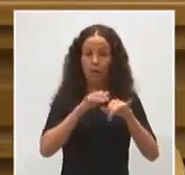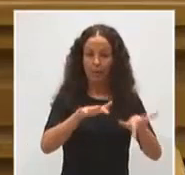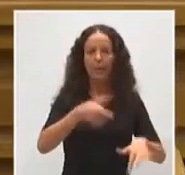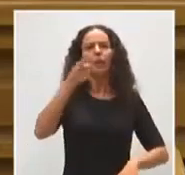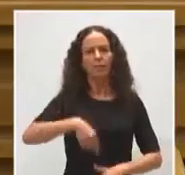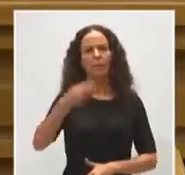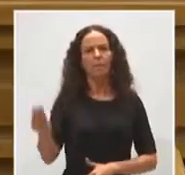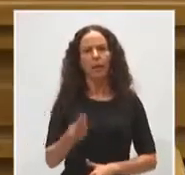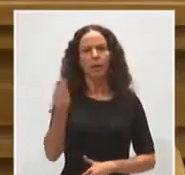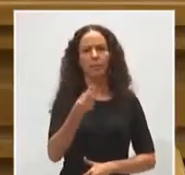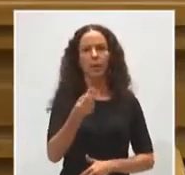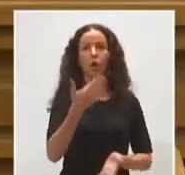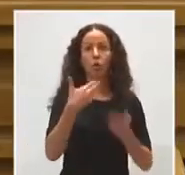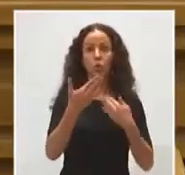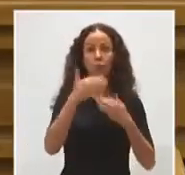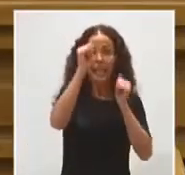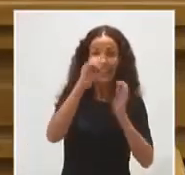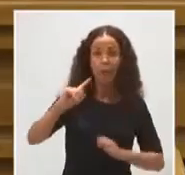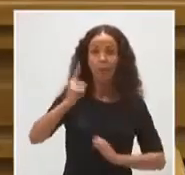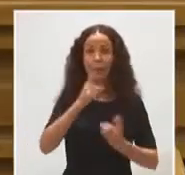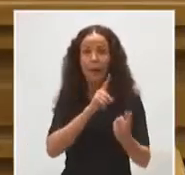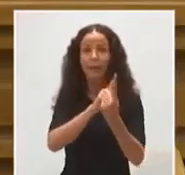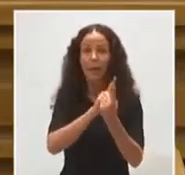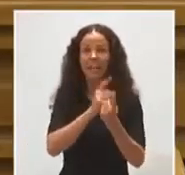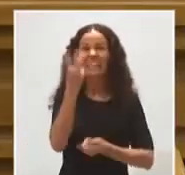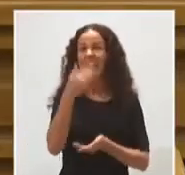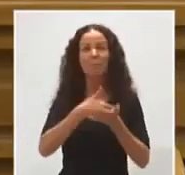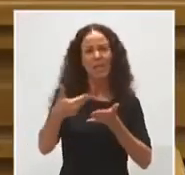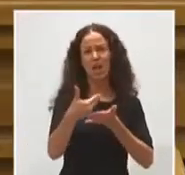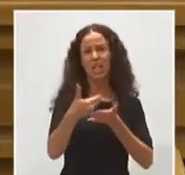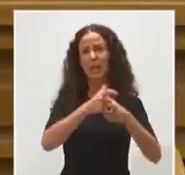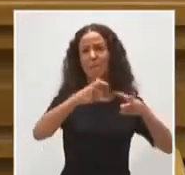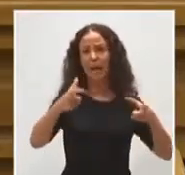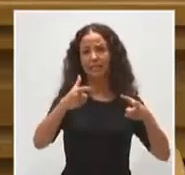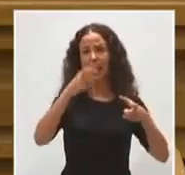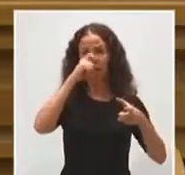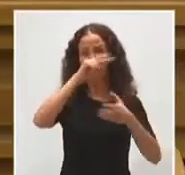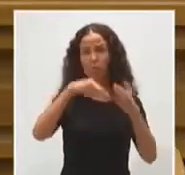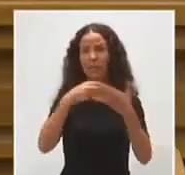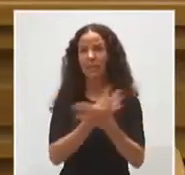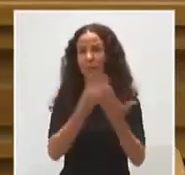en consultas de atención primaria tres millones más que en 2019